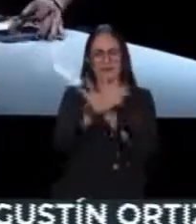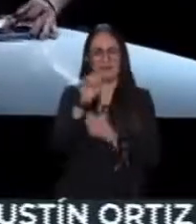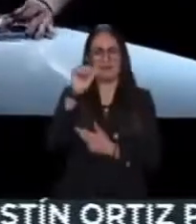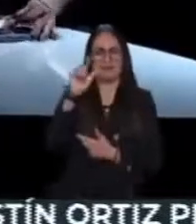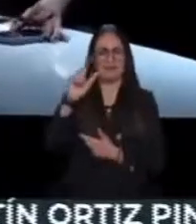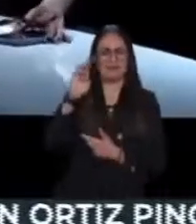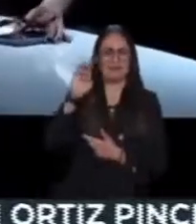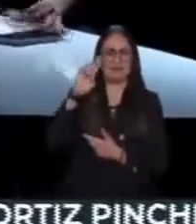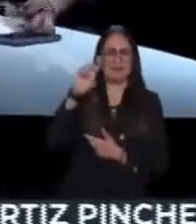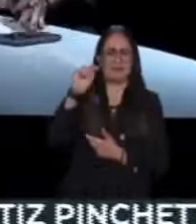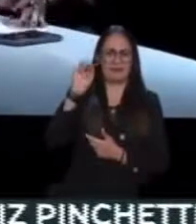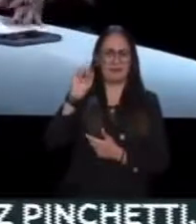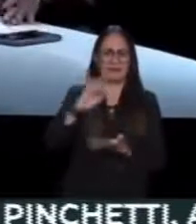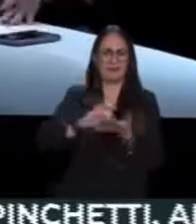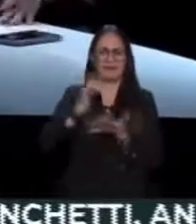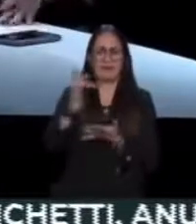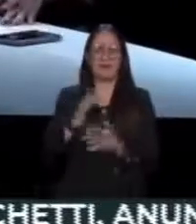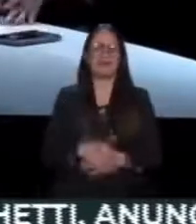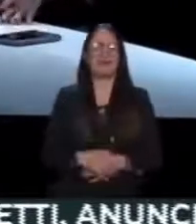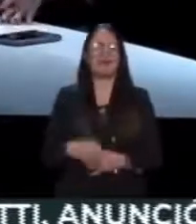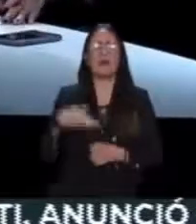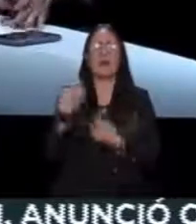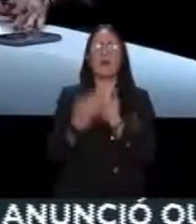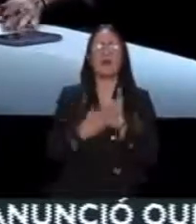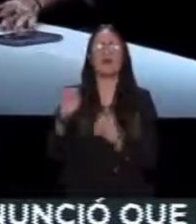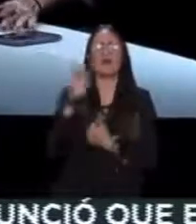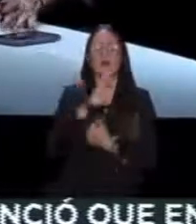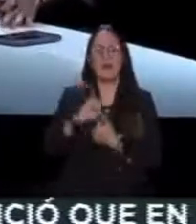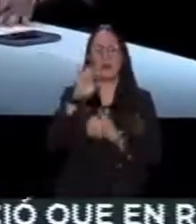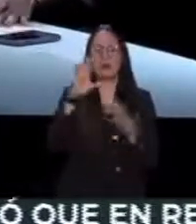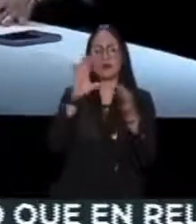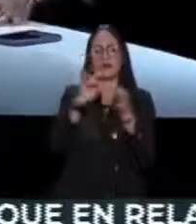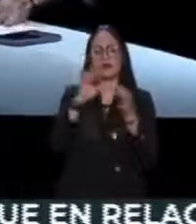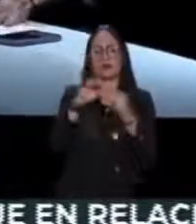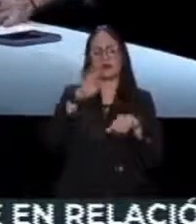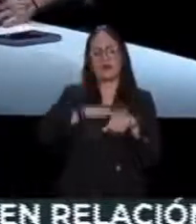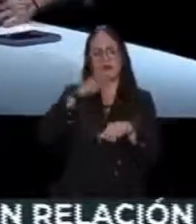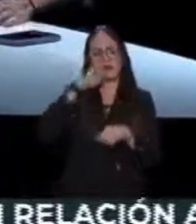también a ti y ya estaremos comentando el jueves mucho más de este tema. Muchas gracias a todos.